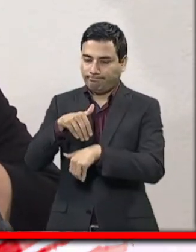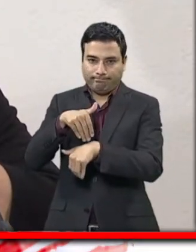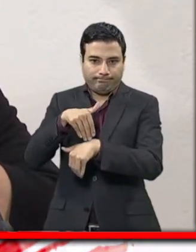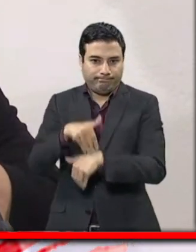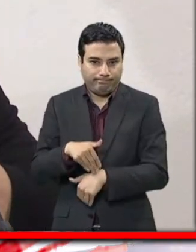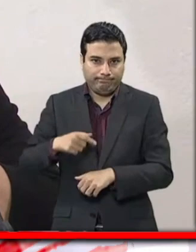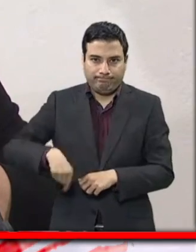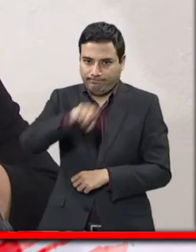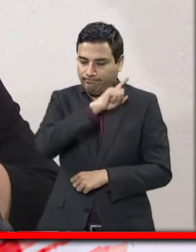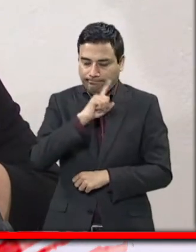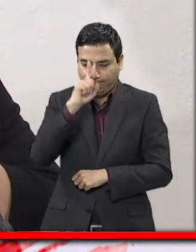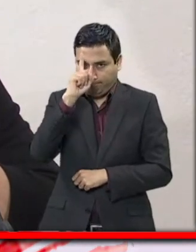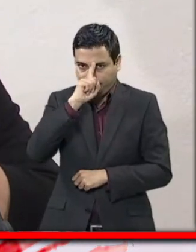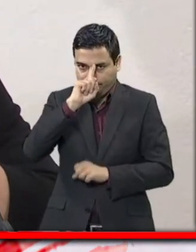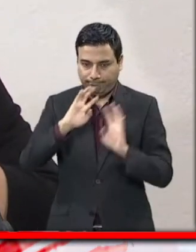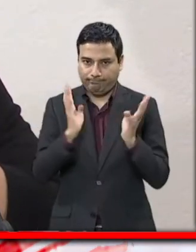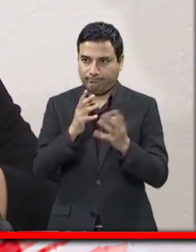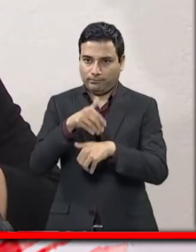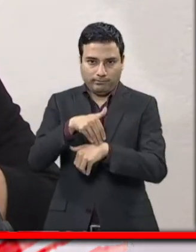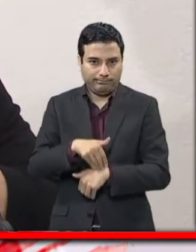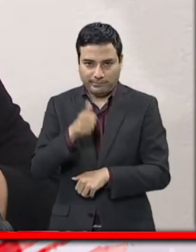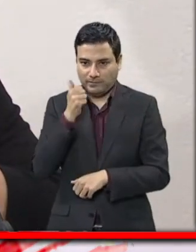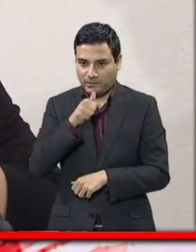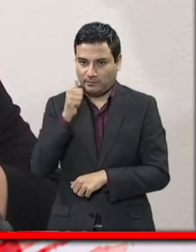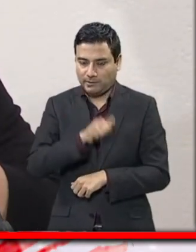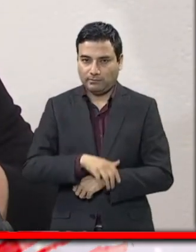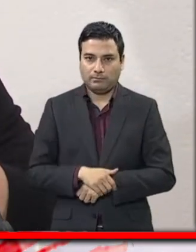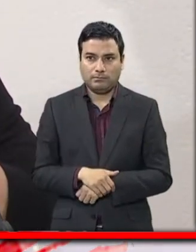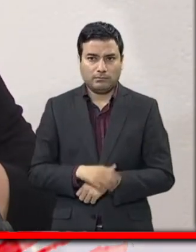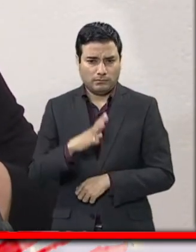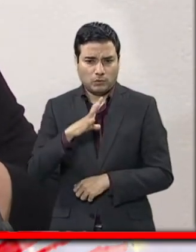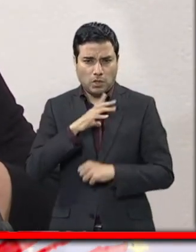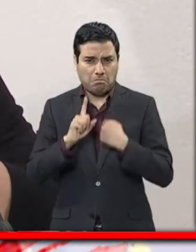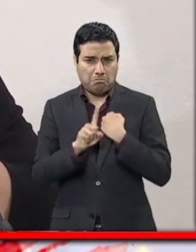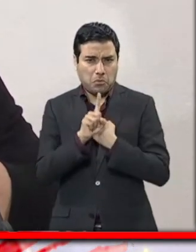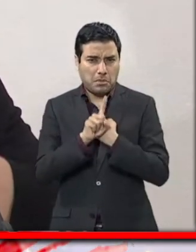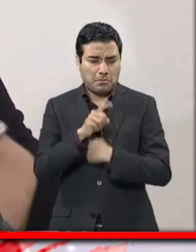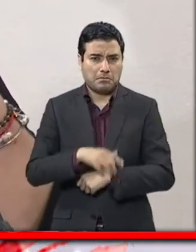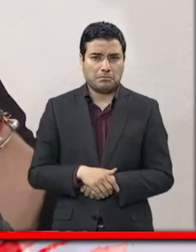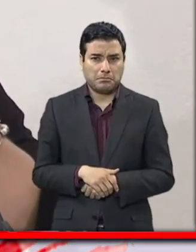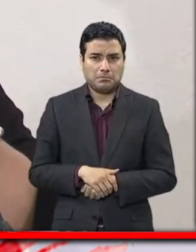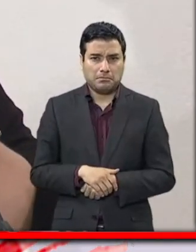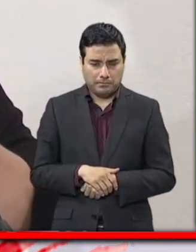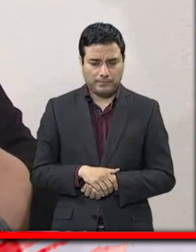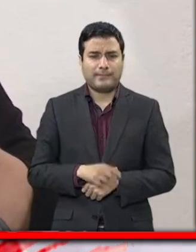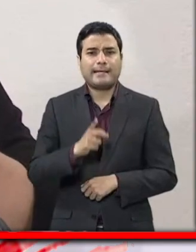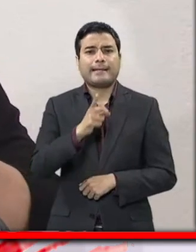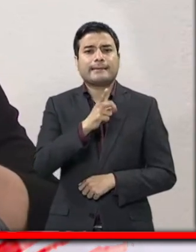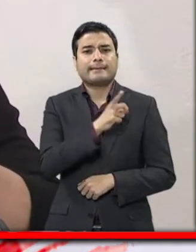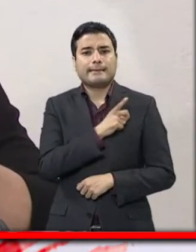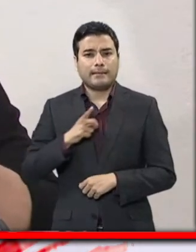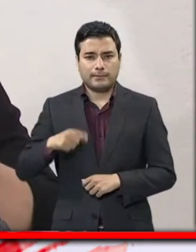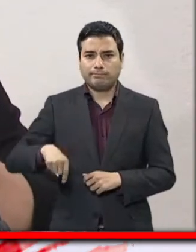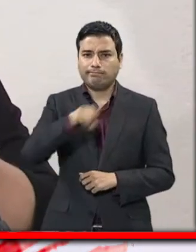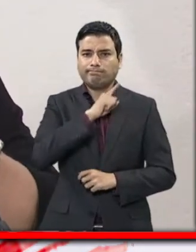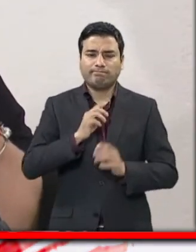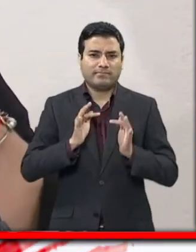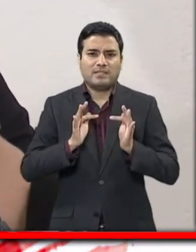pleno del Consejo general como siempre ha sido no hay ningún problema en eso hay que generar la tranquilidad